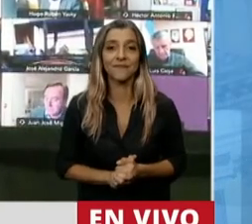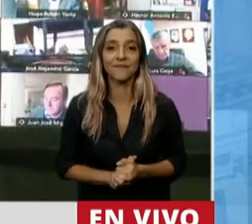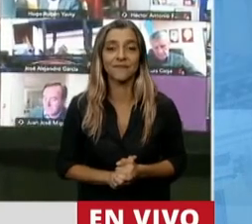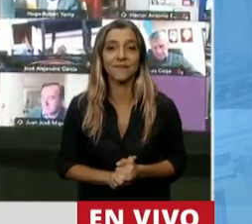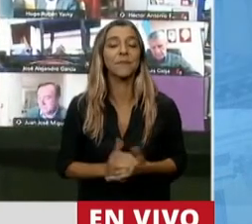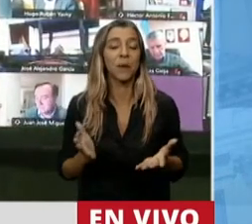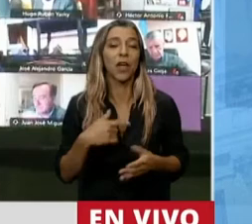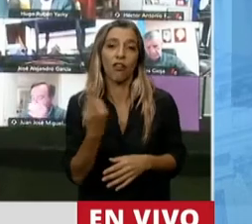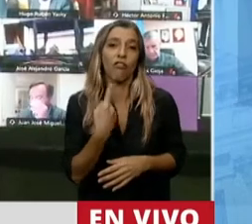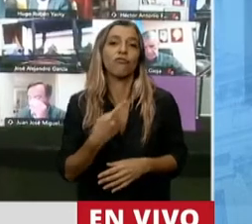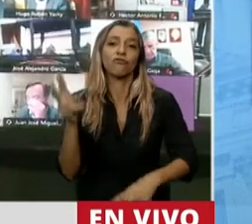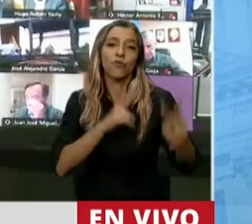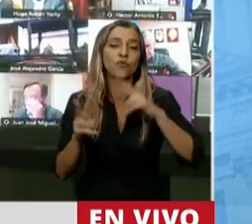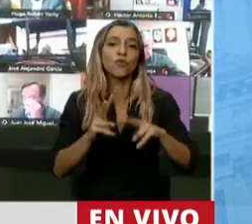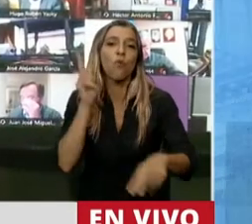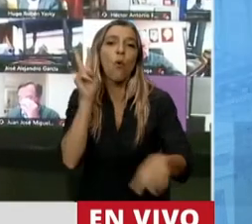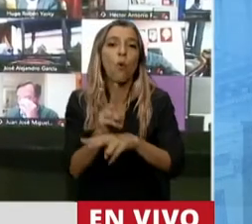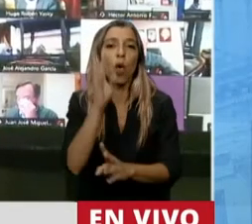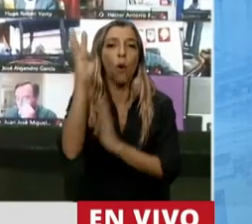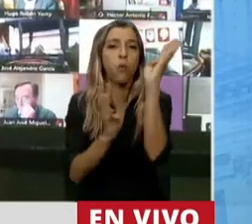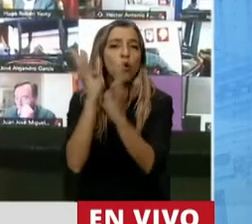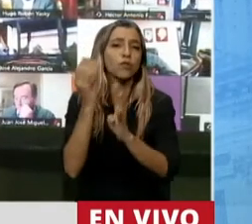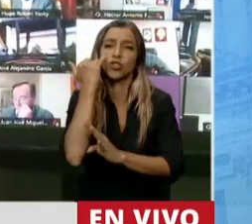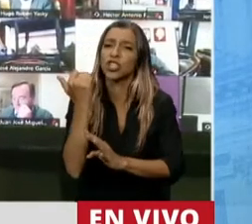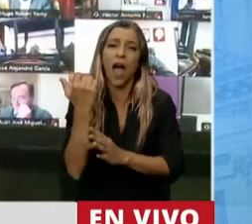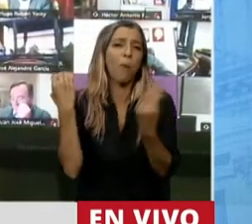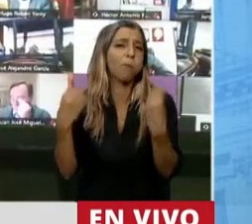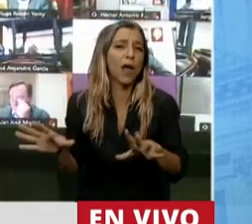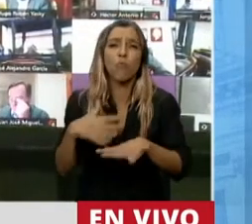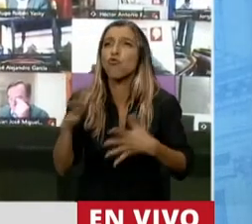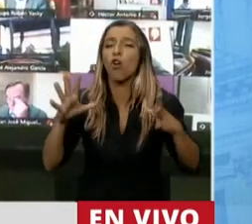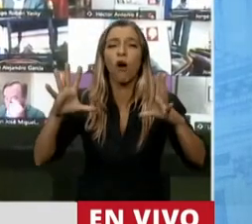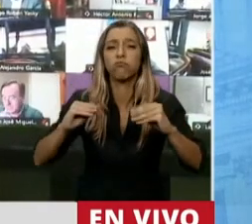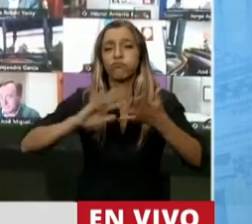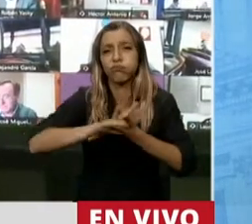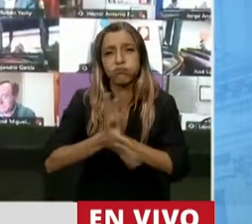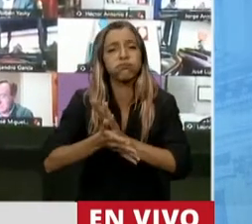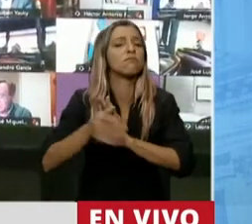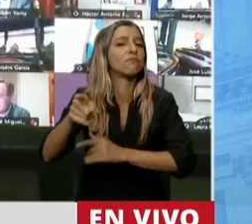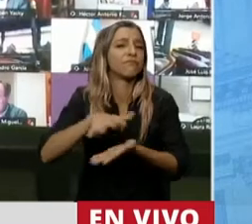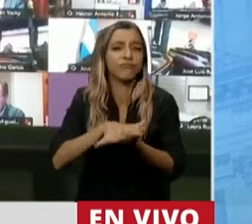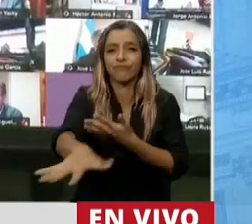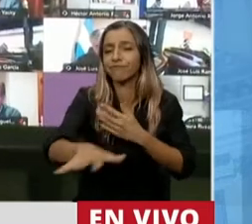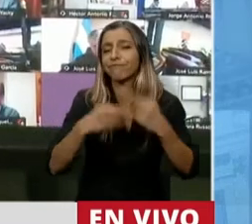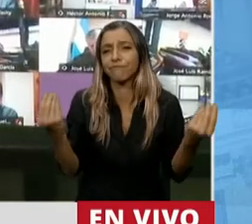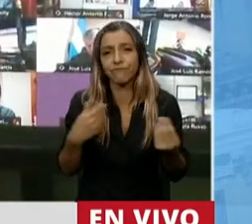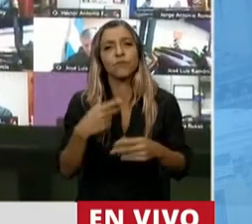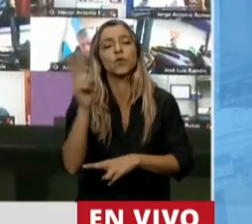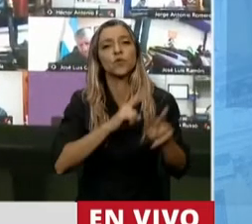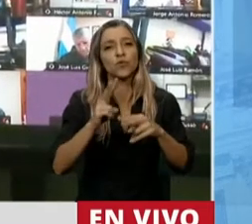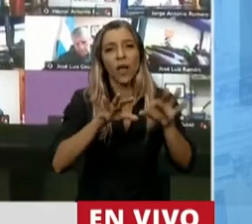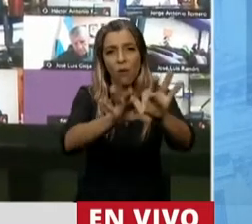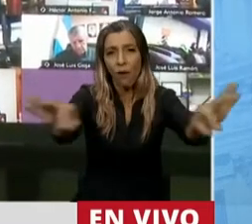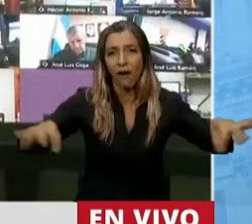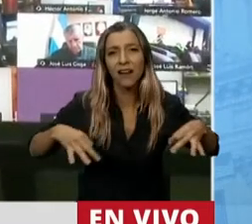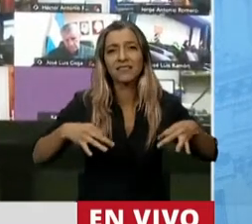de los bosques nativos que perdimos, de los pocos lugares protegidos que nos quedan, de las hectáreas consumidas y